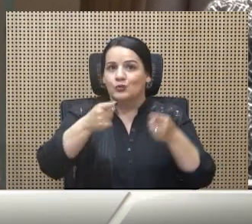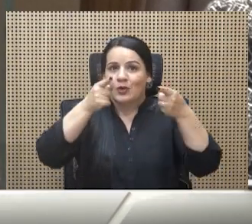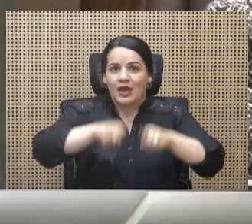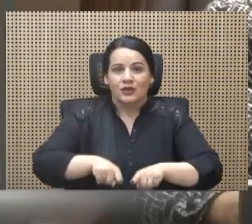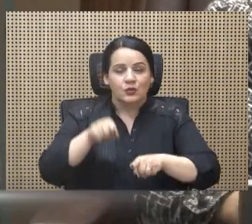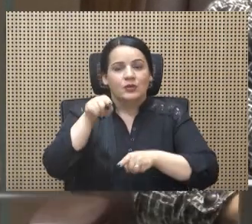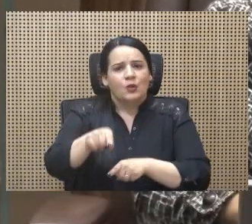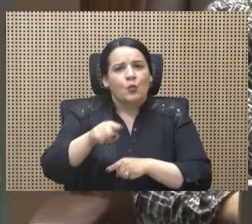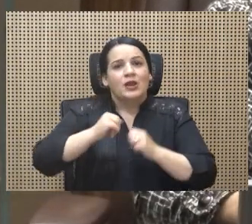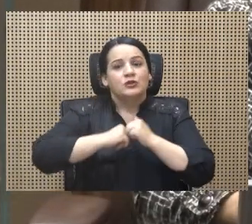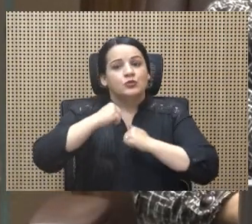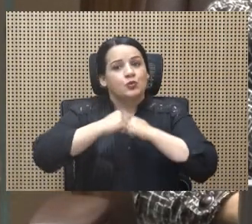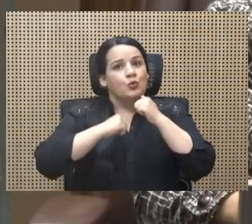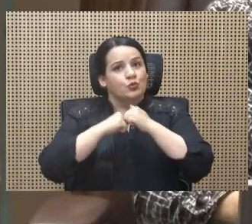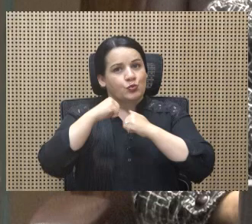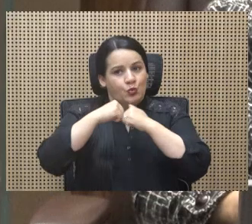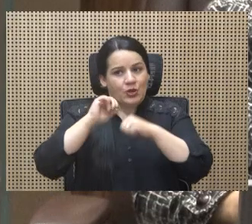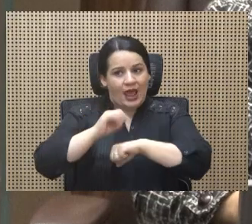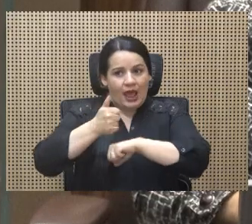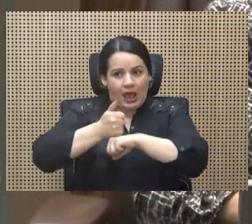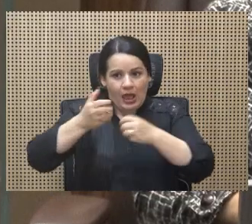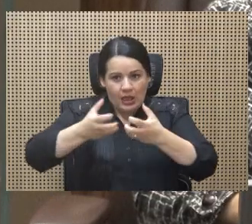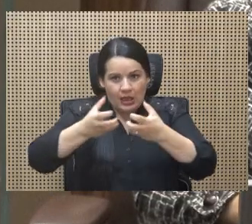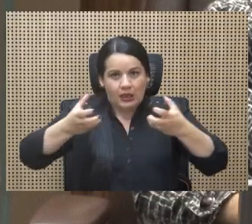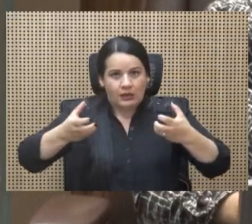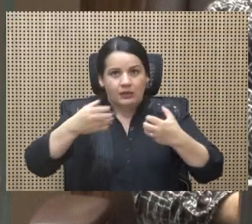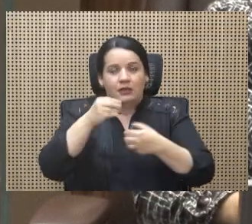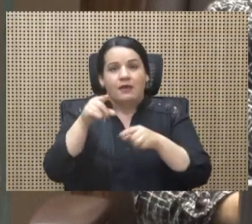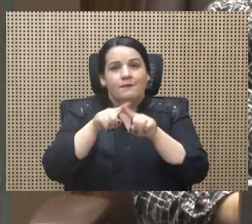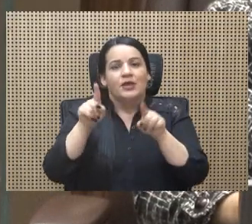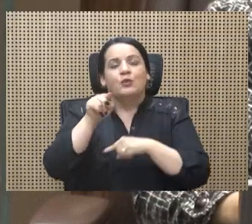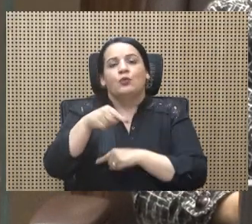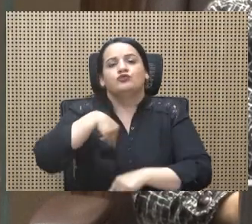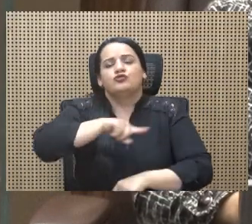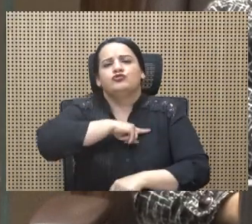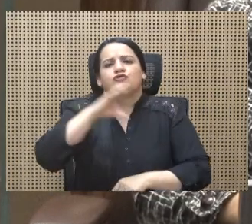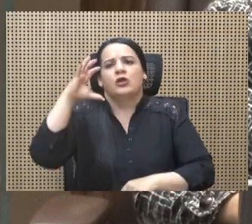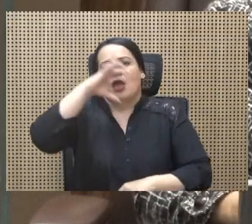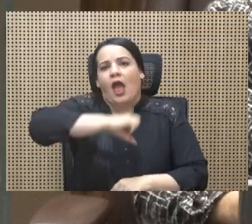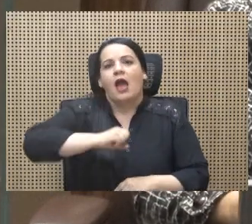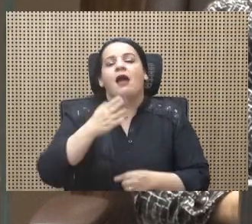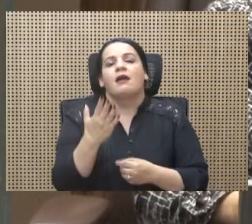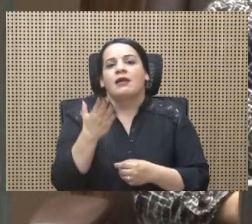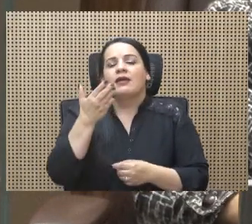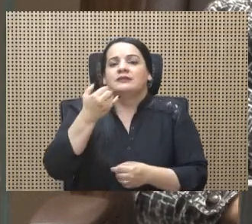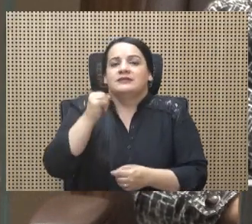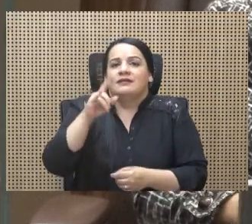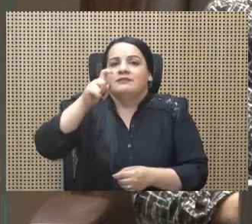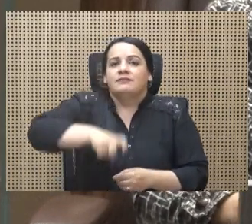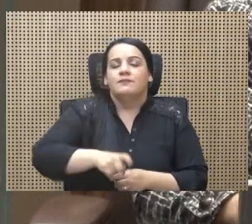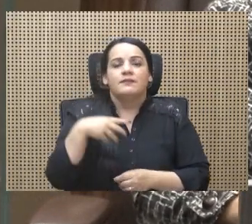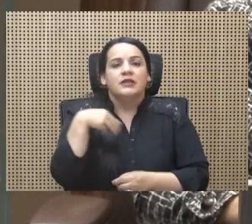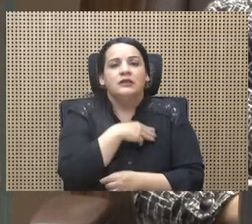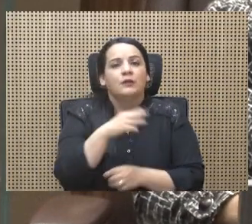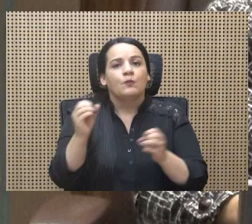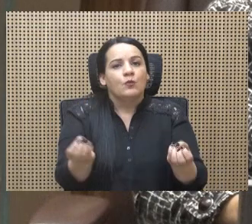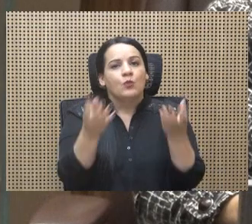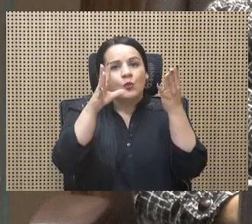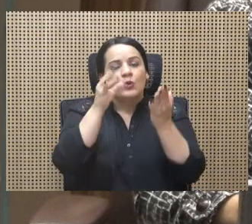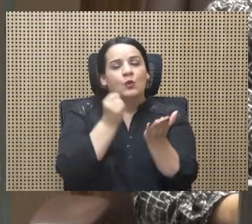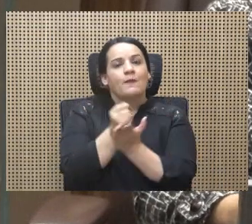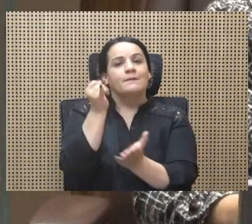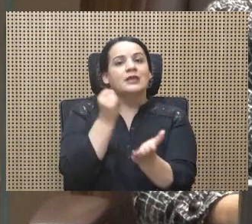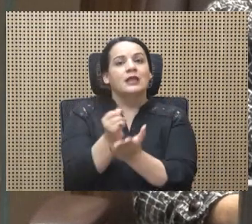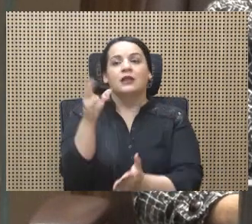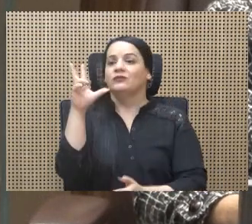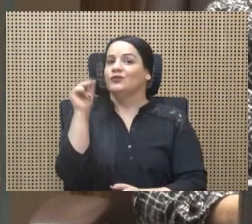presunta estructura paralela aún así concluimos que si se considera necesario el Ministerio Público investigue no